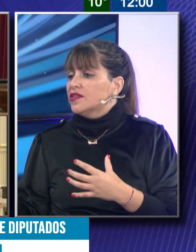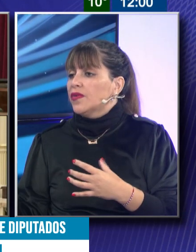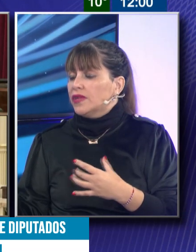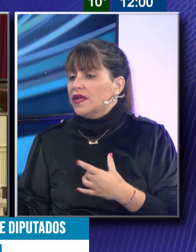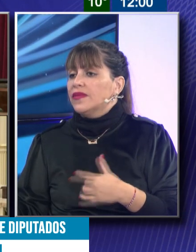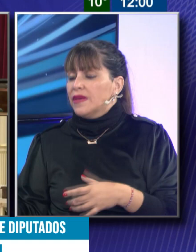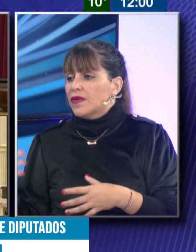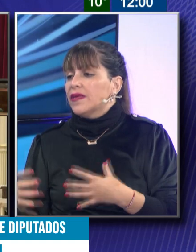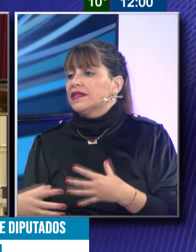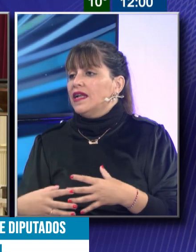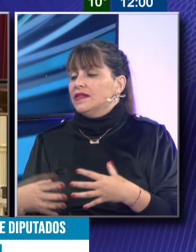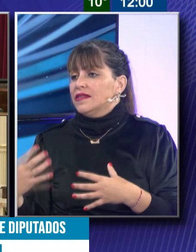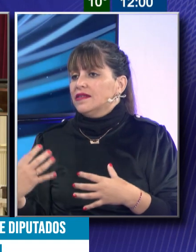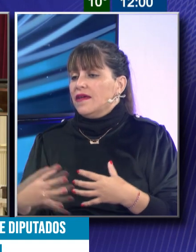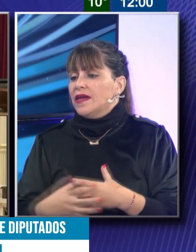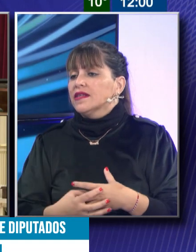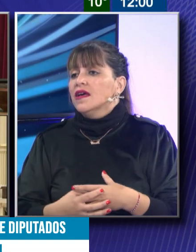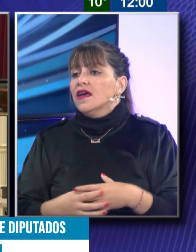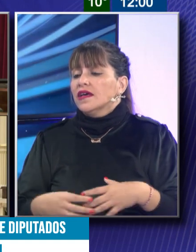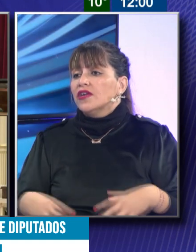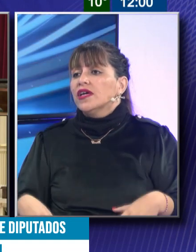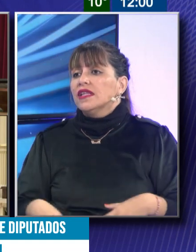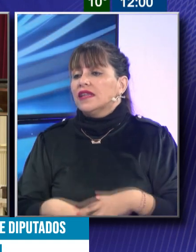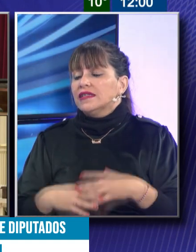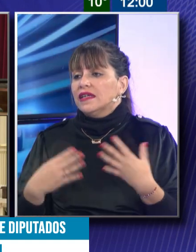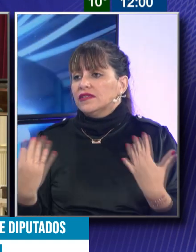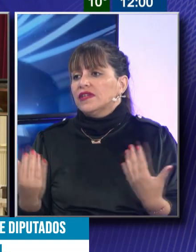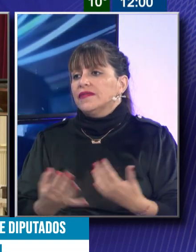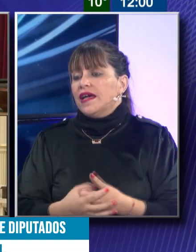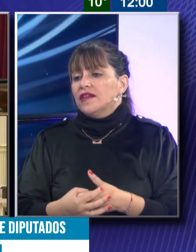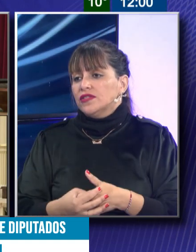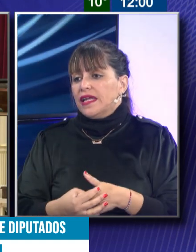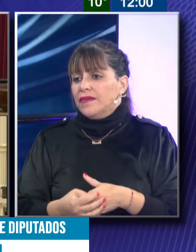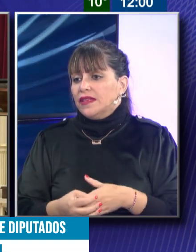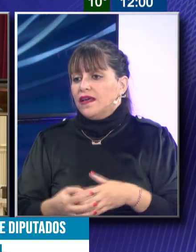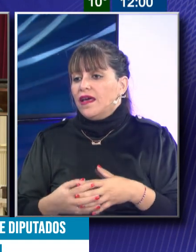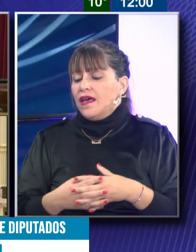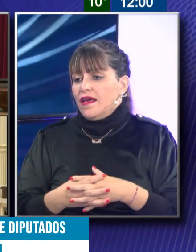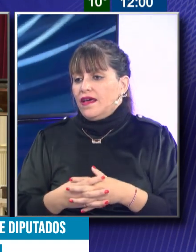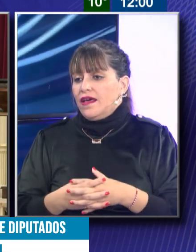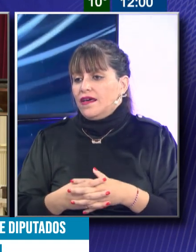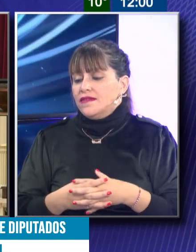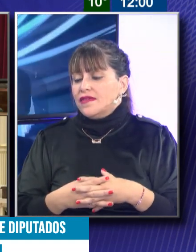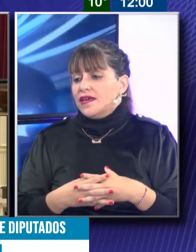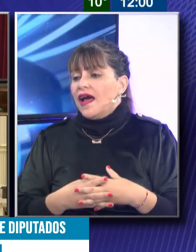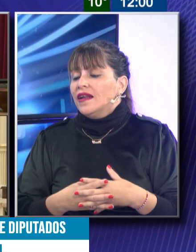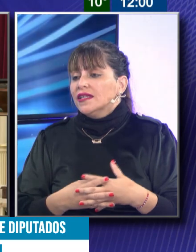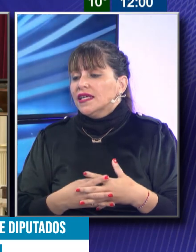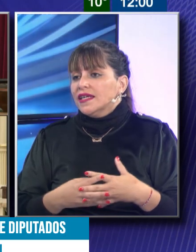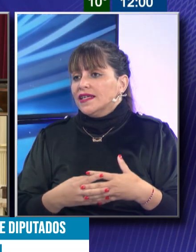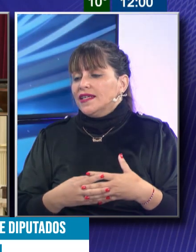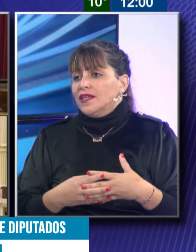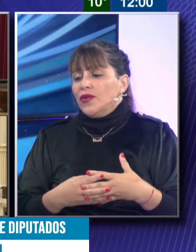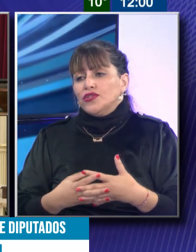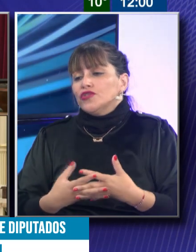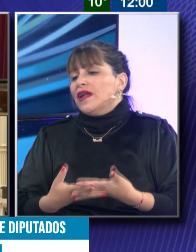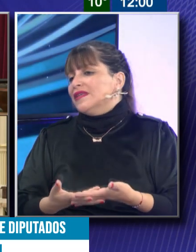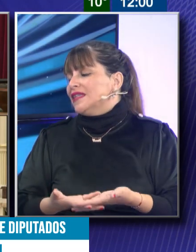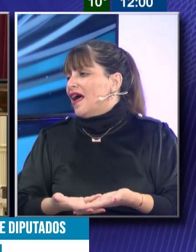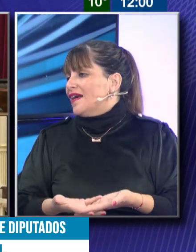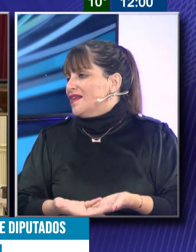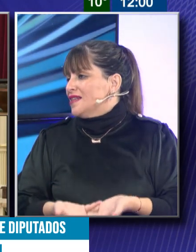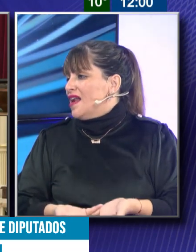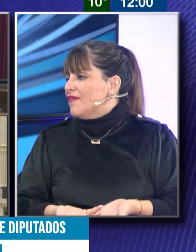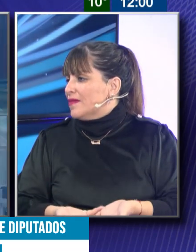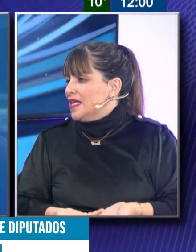una prestación pecuniaria también por parte del ANSES y demás. Creo que trata de tener una mirada totalmente integral. Y bueno, yo